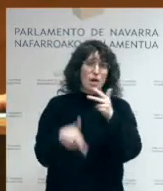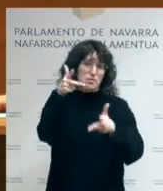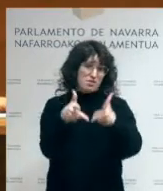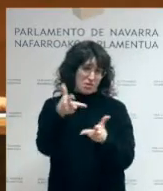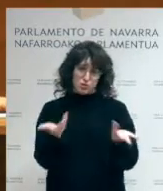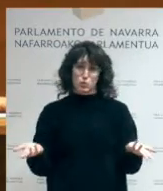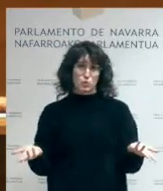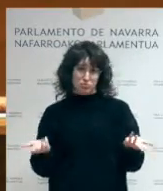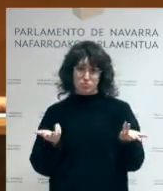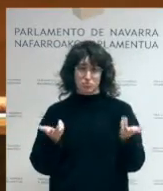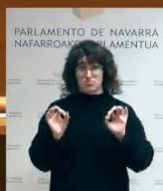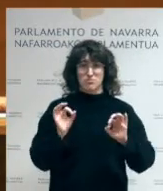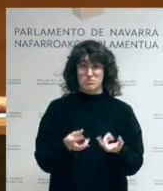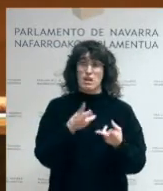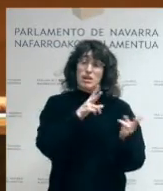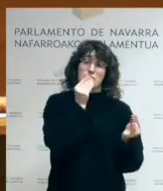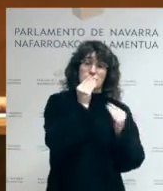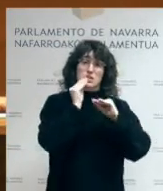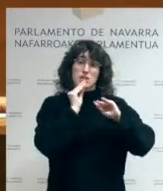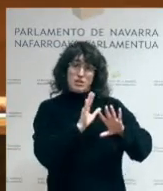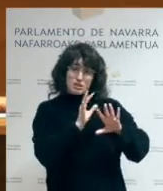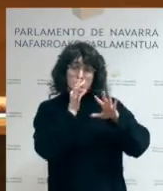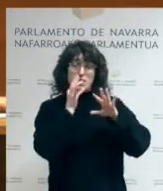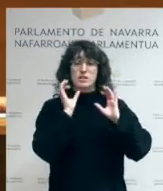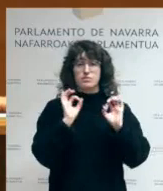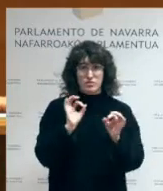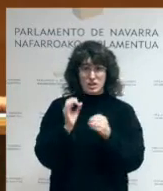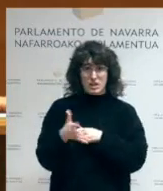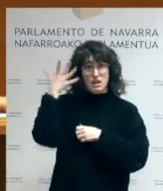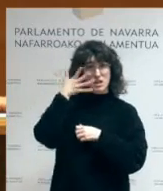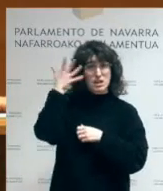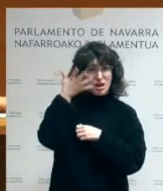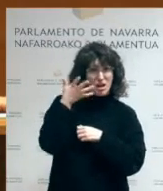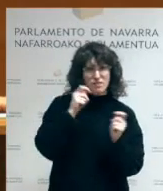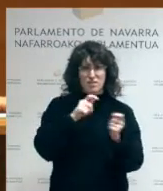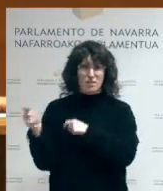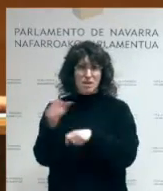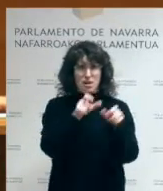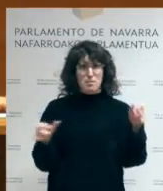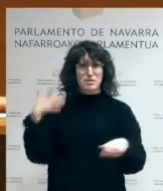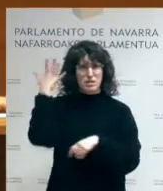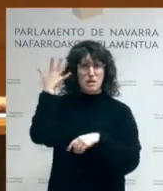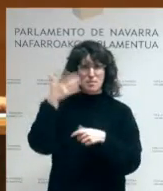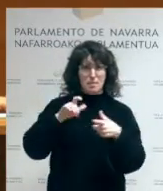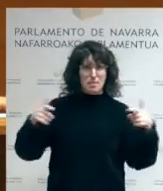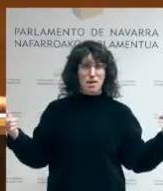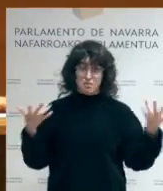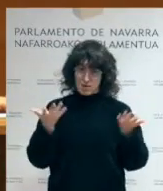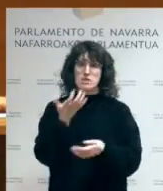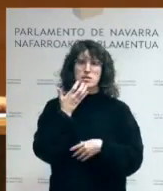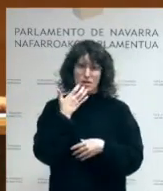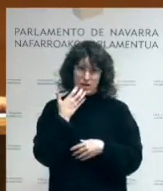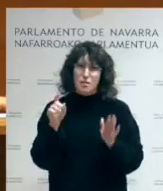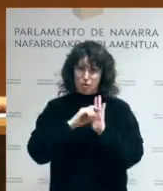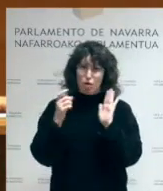de competencias a transferir para presumir de más navarras y más navarros que nadie. Pero no cuele. Miren el ejemplo de la Ley de Vivienda que